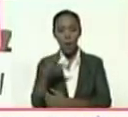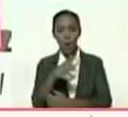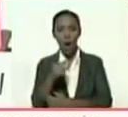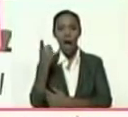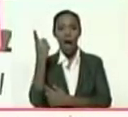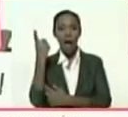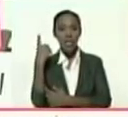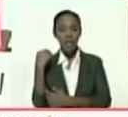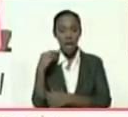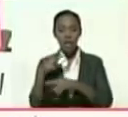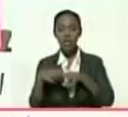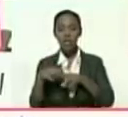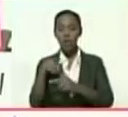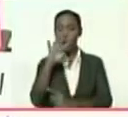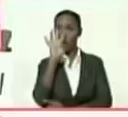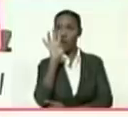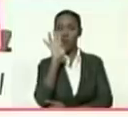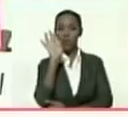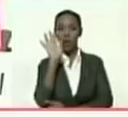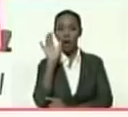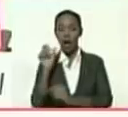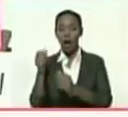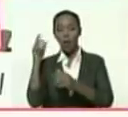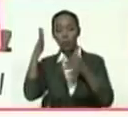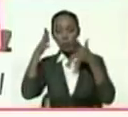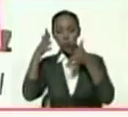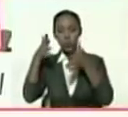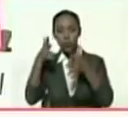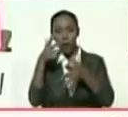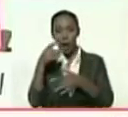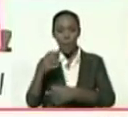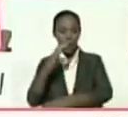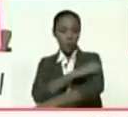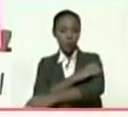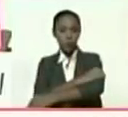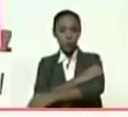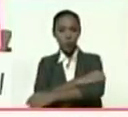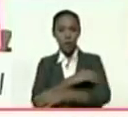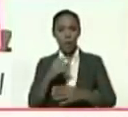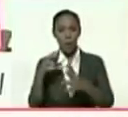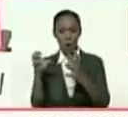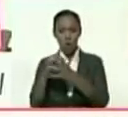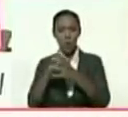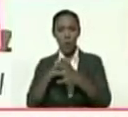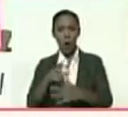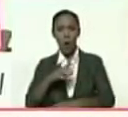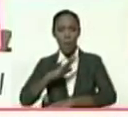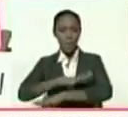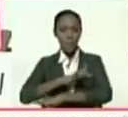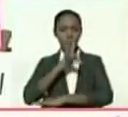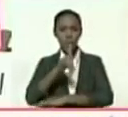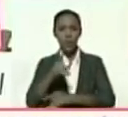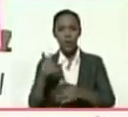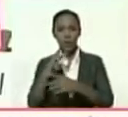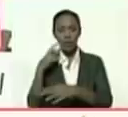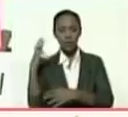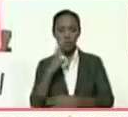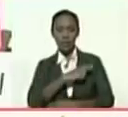niños cifrinos, dirigidos por la burguesía y dirigidos por sectas político-religiosas,